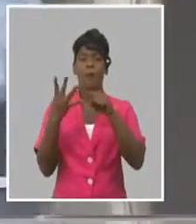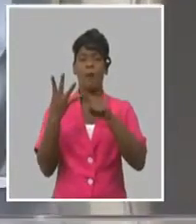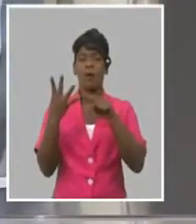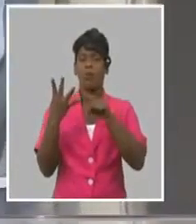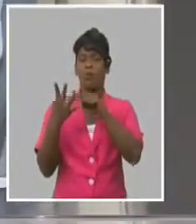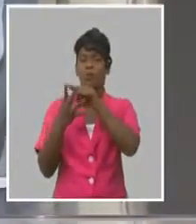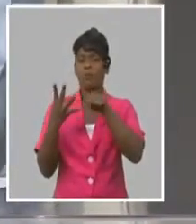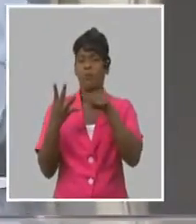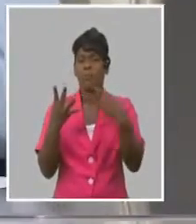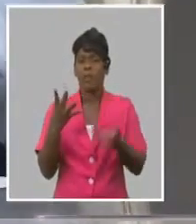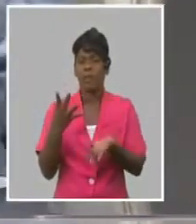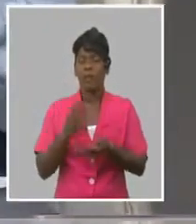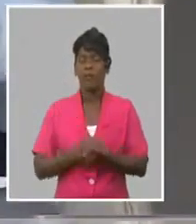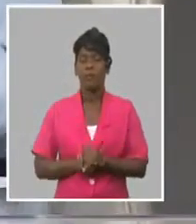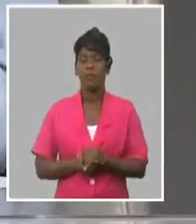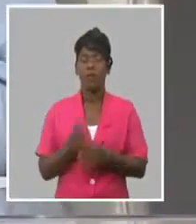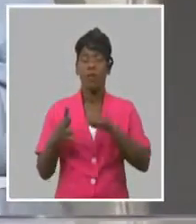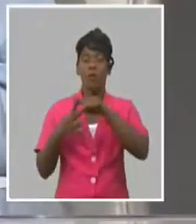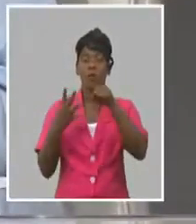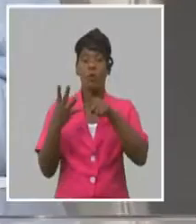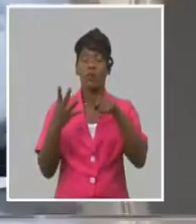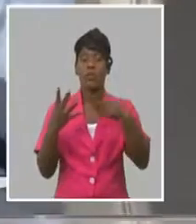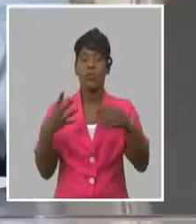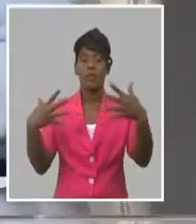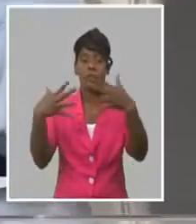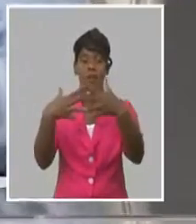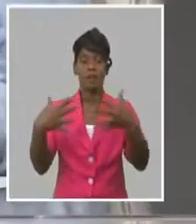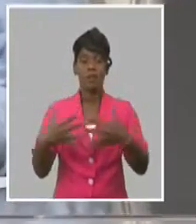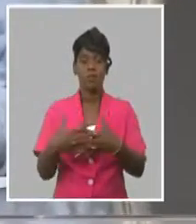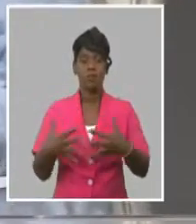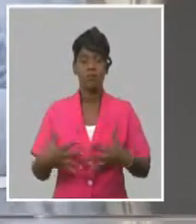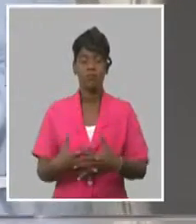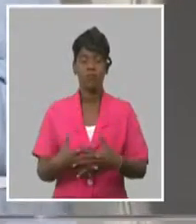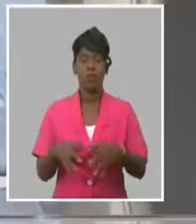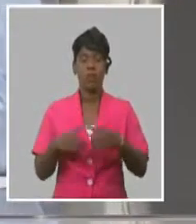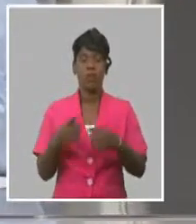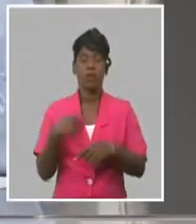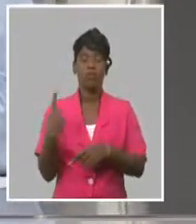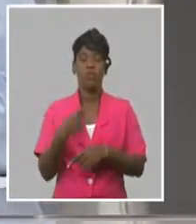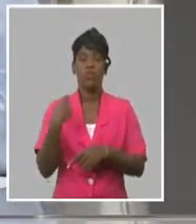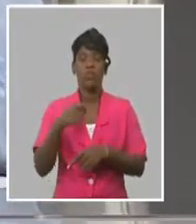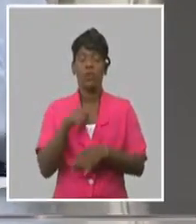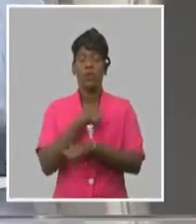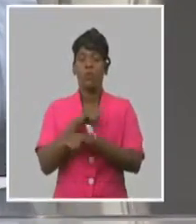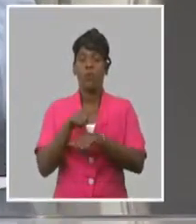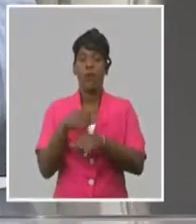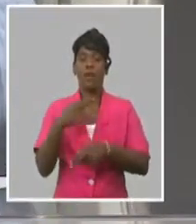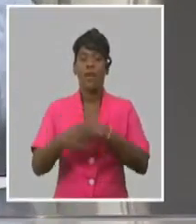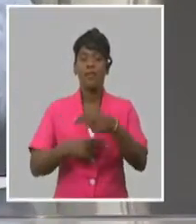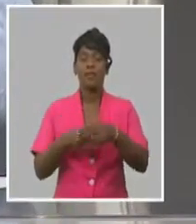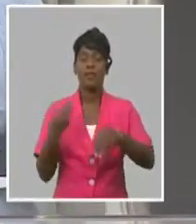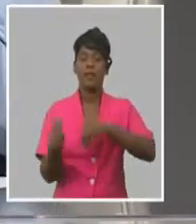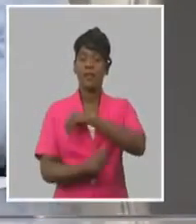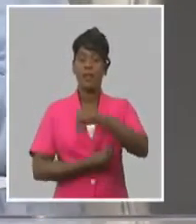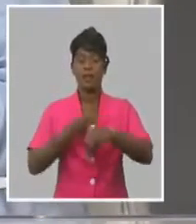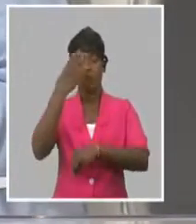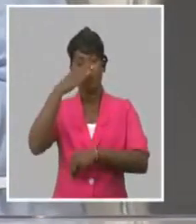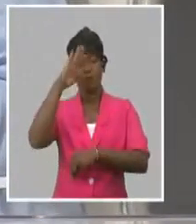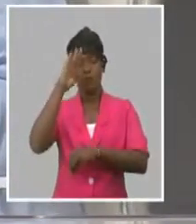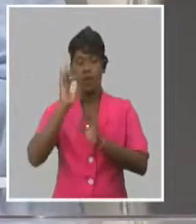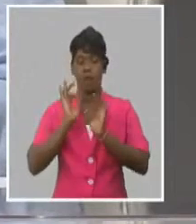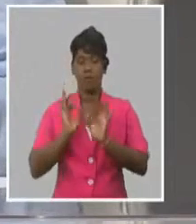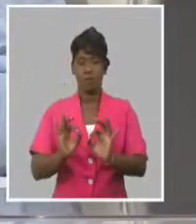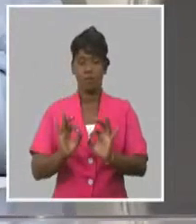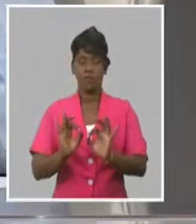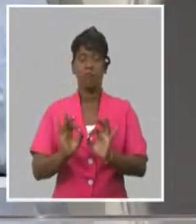Una lleva a la otra. Si no, nos quedamos media y no logramos la verdadera transformación que tenemos que encontrar en el país. Es complejo, es